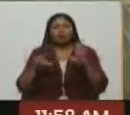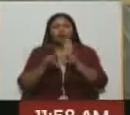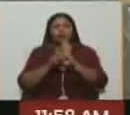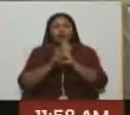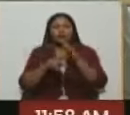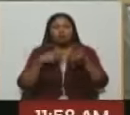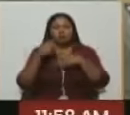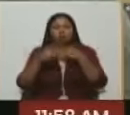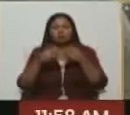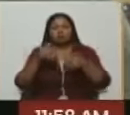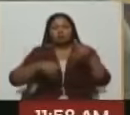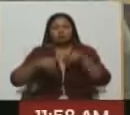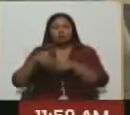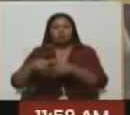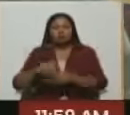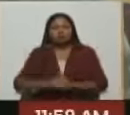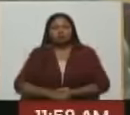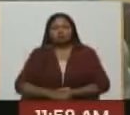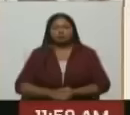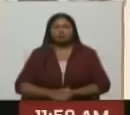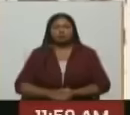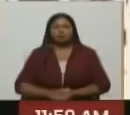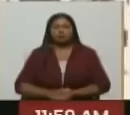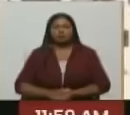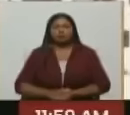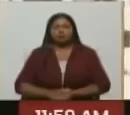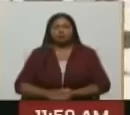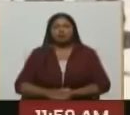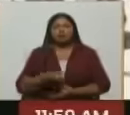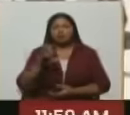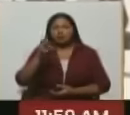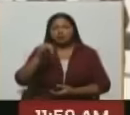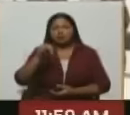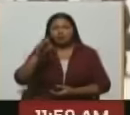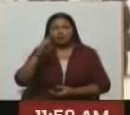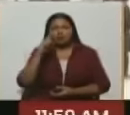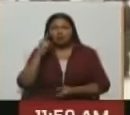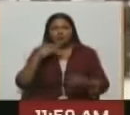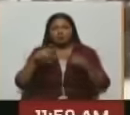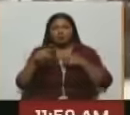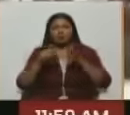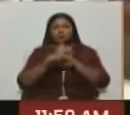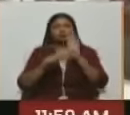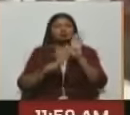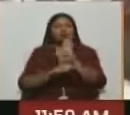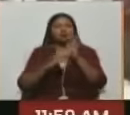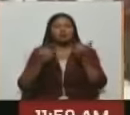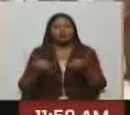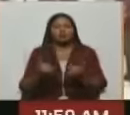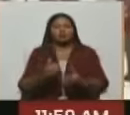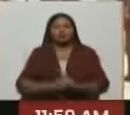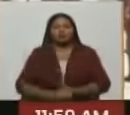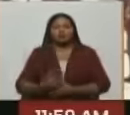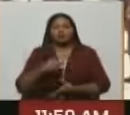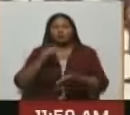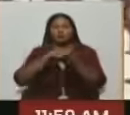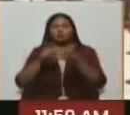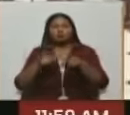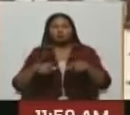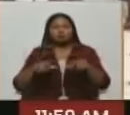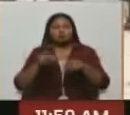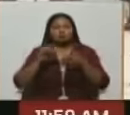de Procesos Electorales? Que el CNE es un árbitro independiente por mandato constitucional, establecido en un